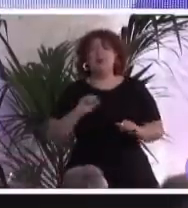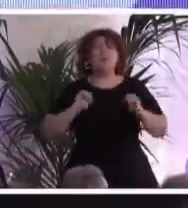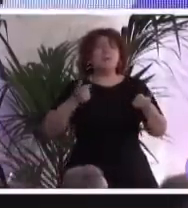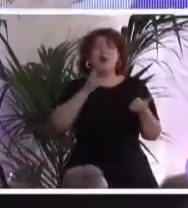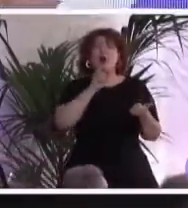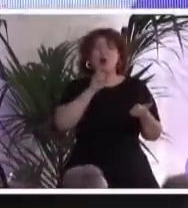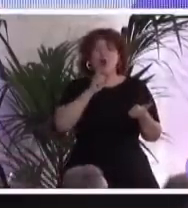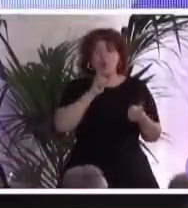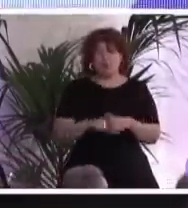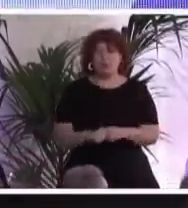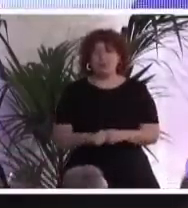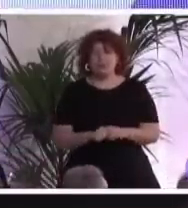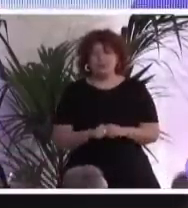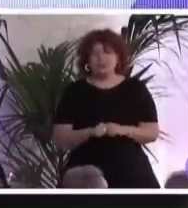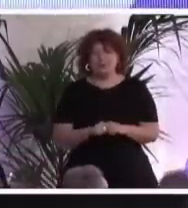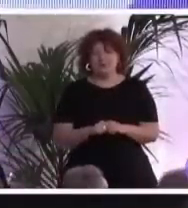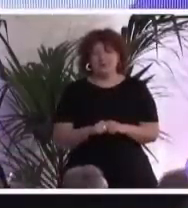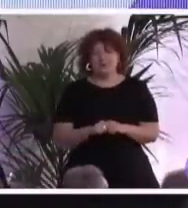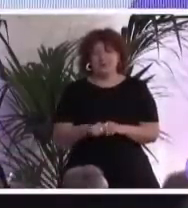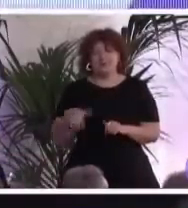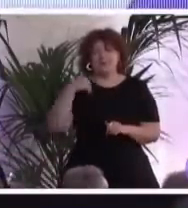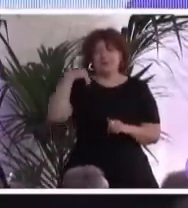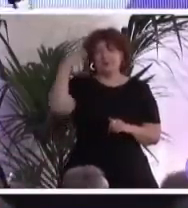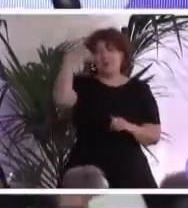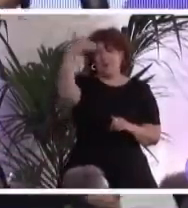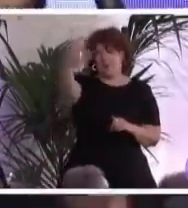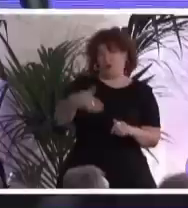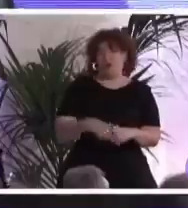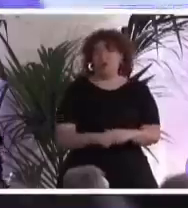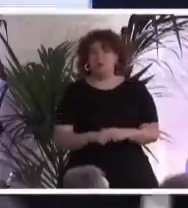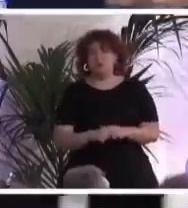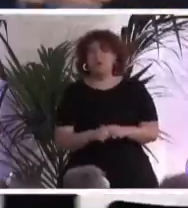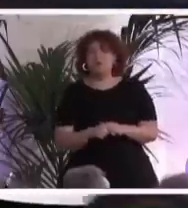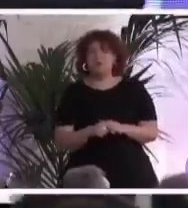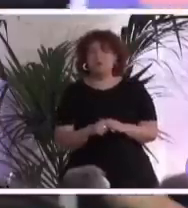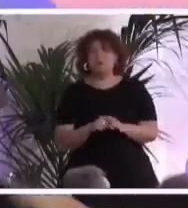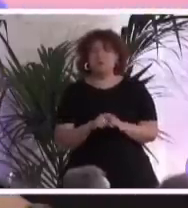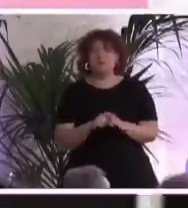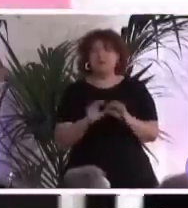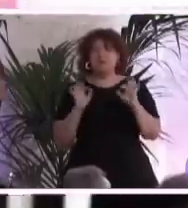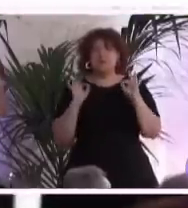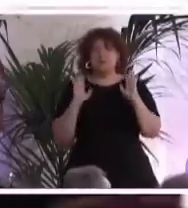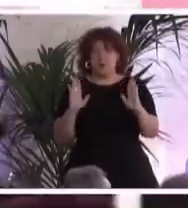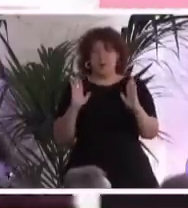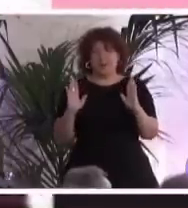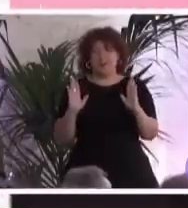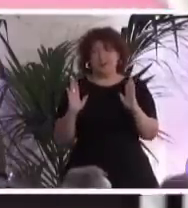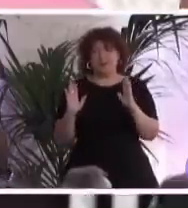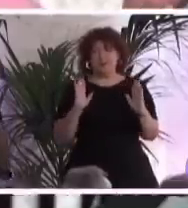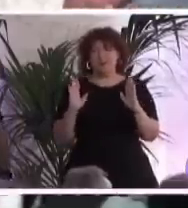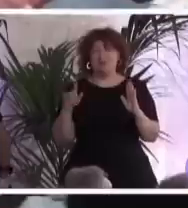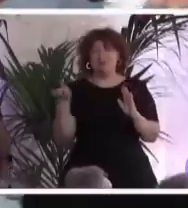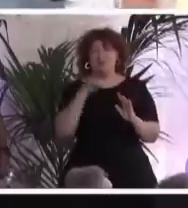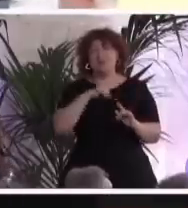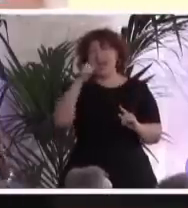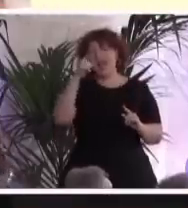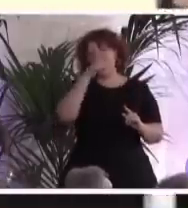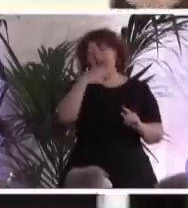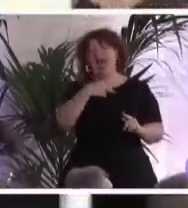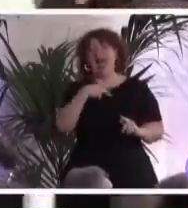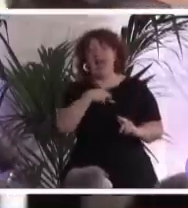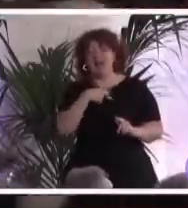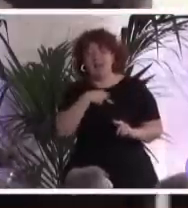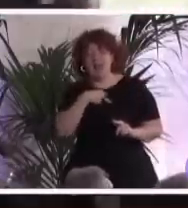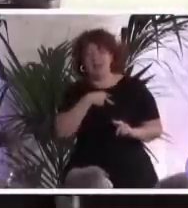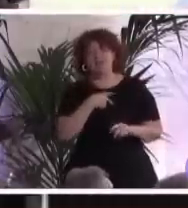poco como en el futuro uno de esos momentos es cuando Alejandra Jacinto en un